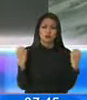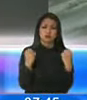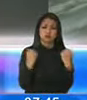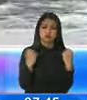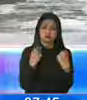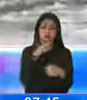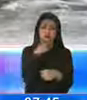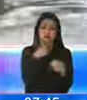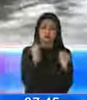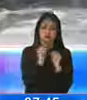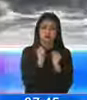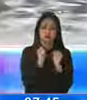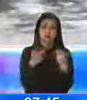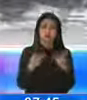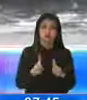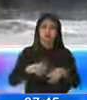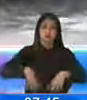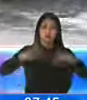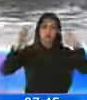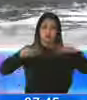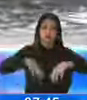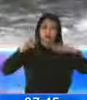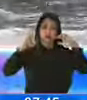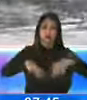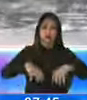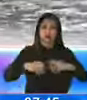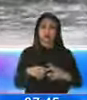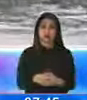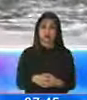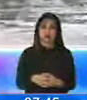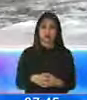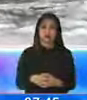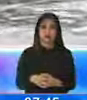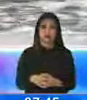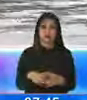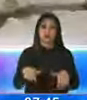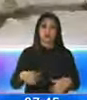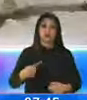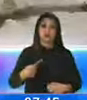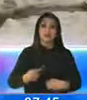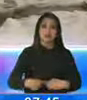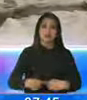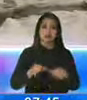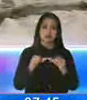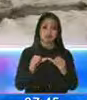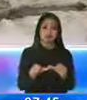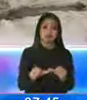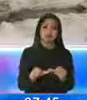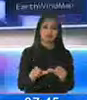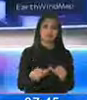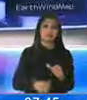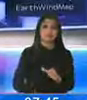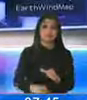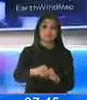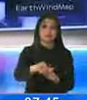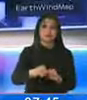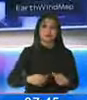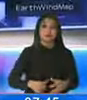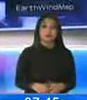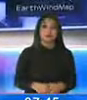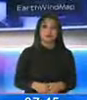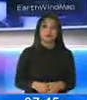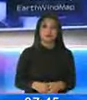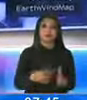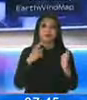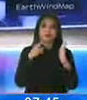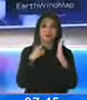temperaturas acompañadas de fuertes lluvias. Una estación que por lo menos para Quito se mantendrá por un tiempo. Sí, digamos